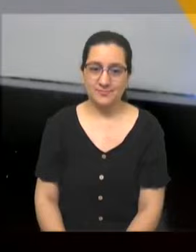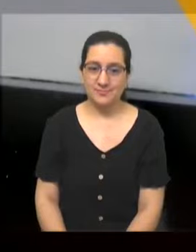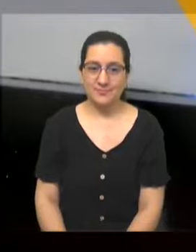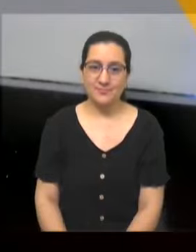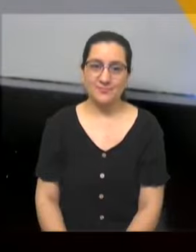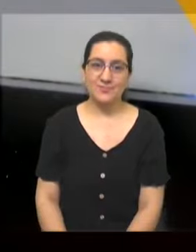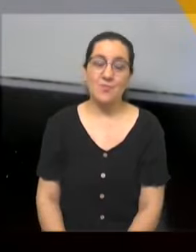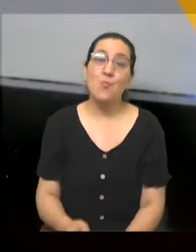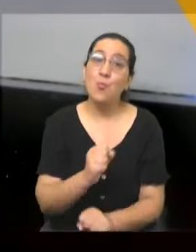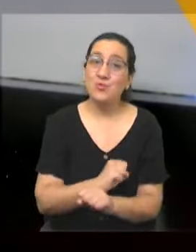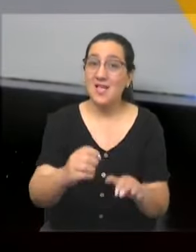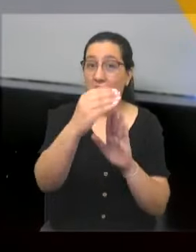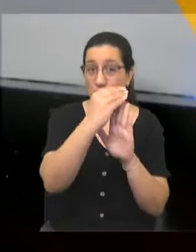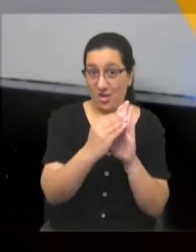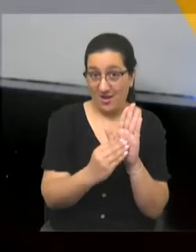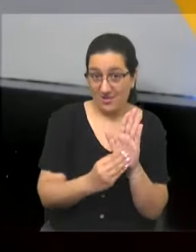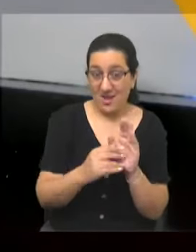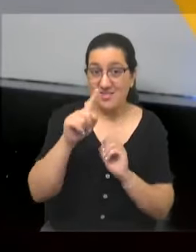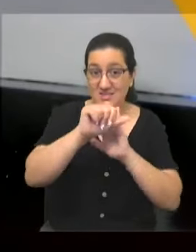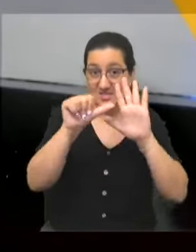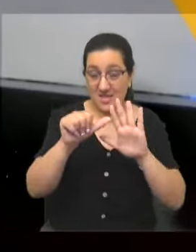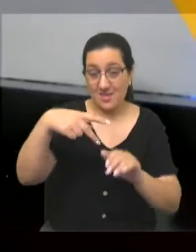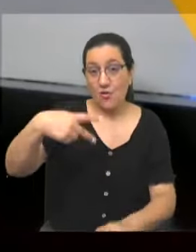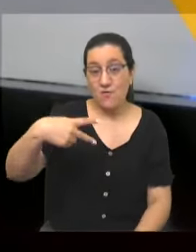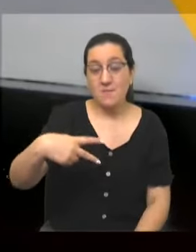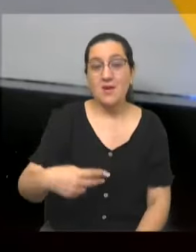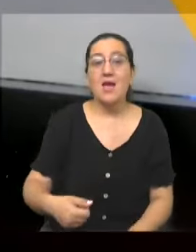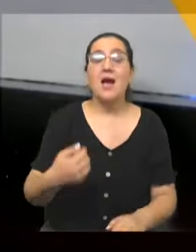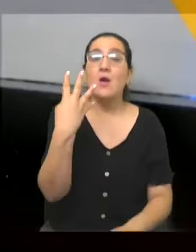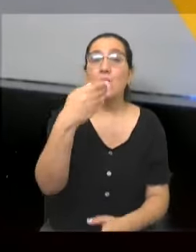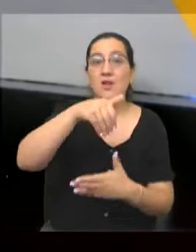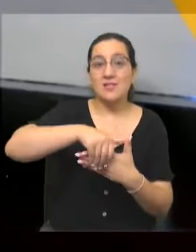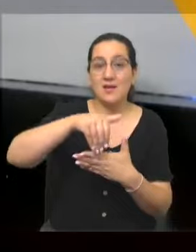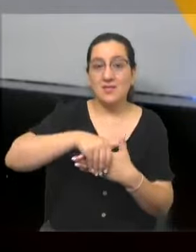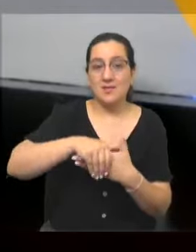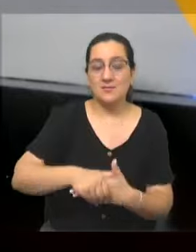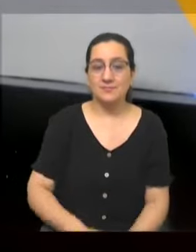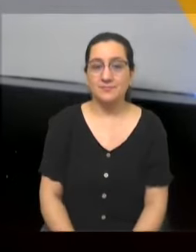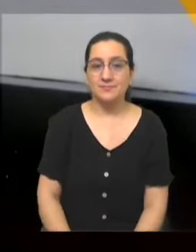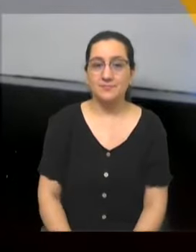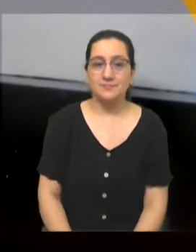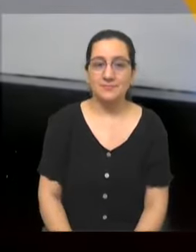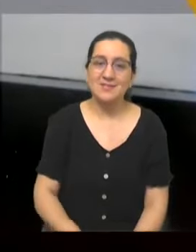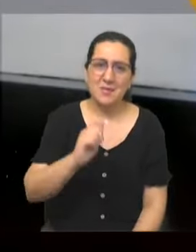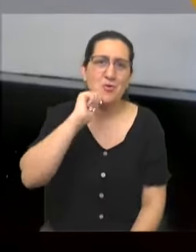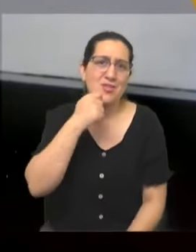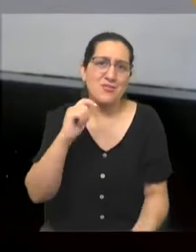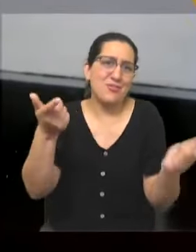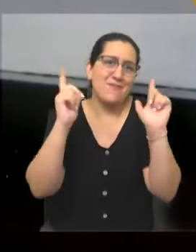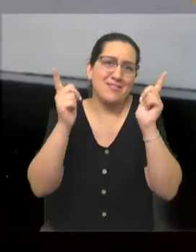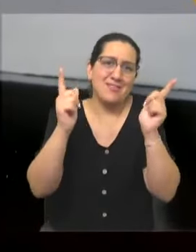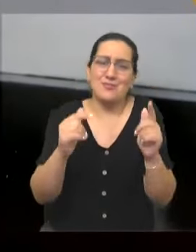Nada, te podés inscribir todavía, es el 16 de noviembre a las 16 horas. Nada, va a estar divertidísimo, ya